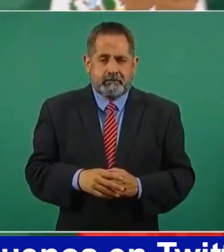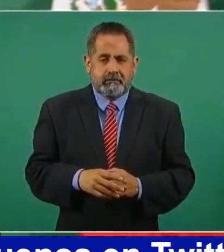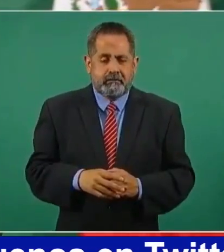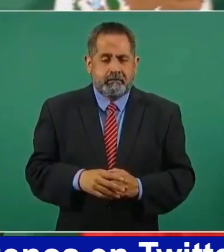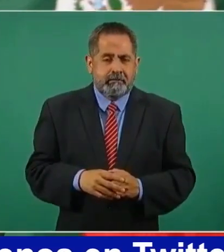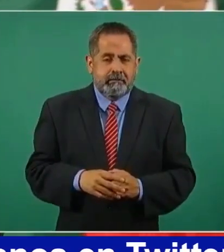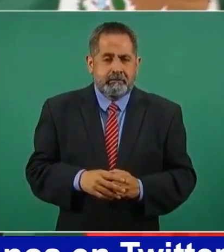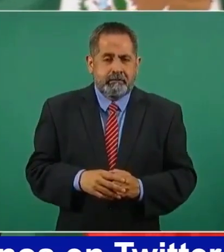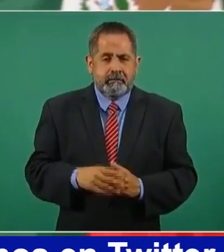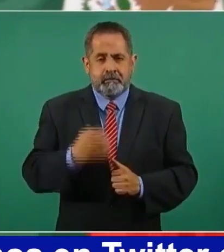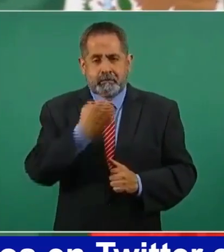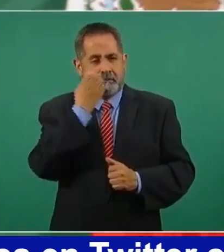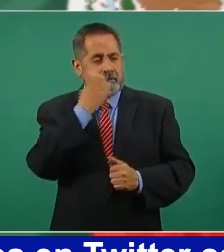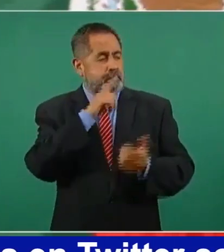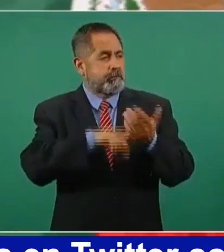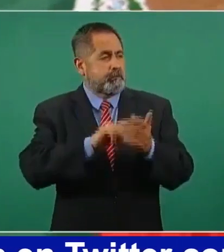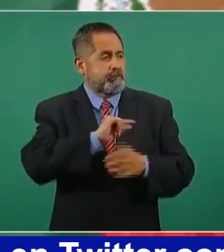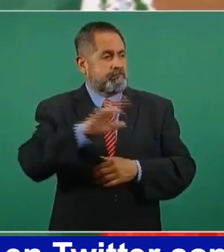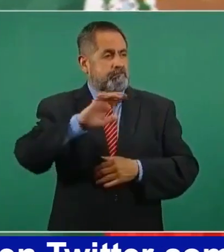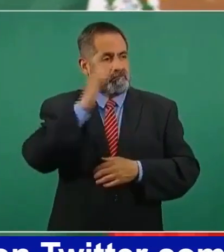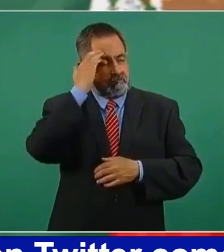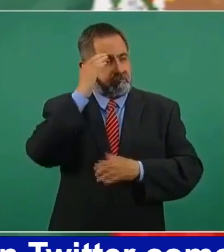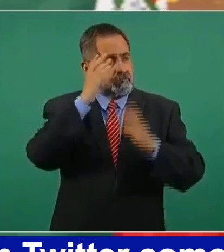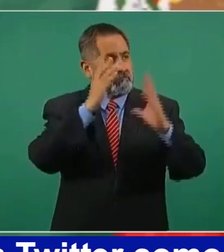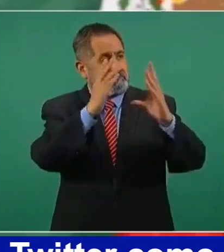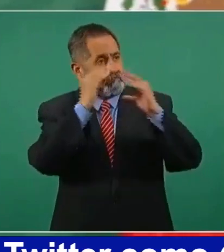de gran fama,